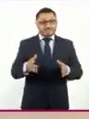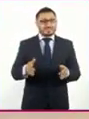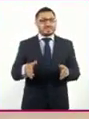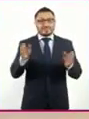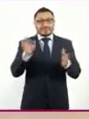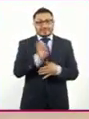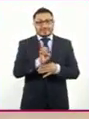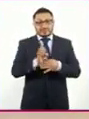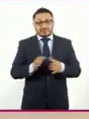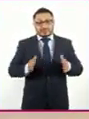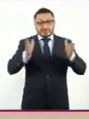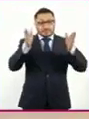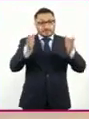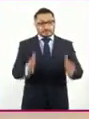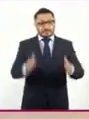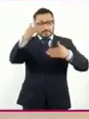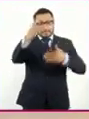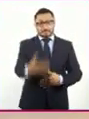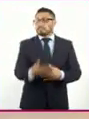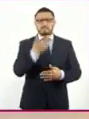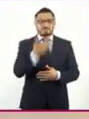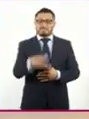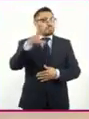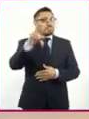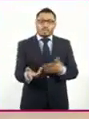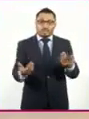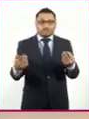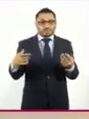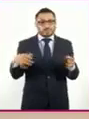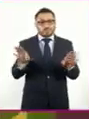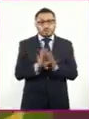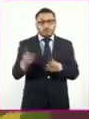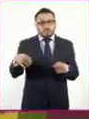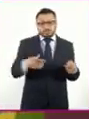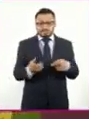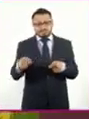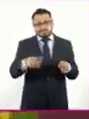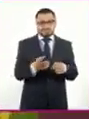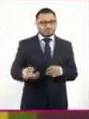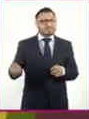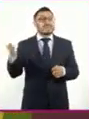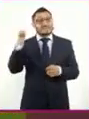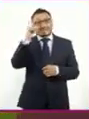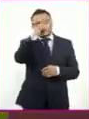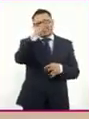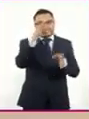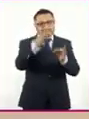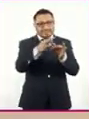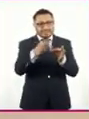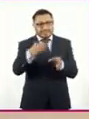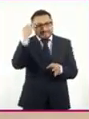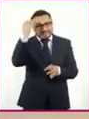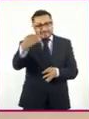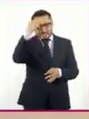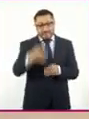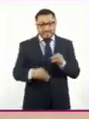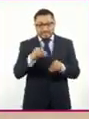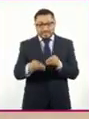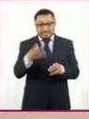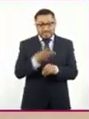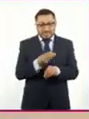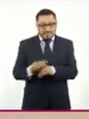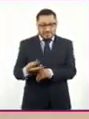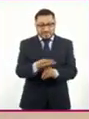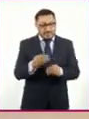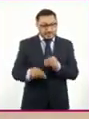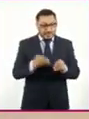alineadas. Además, nos cuesta cumplir con los tiempos para hacerlos y entregarlos.